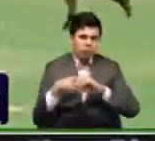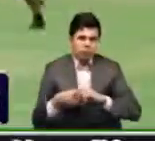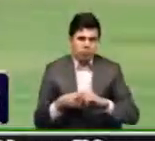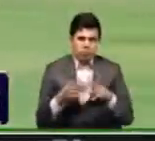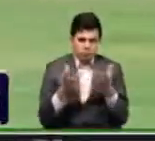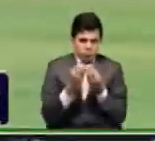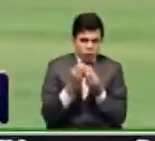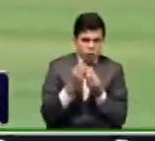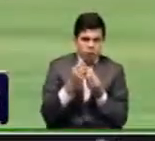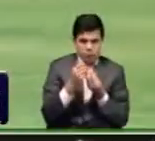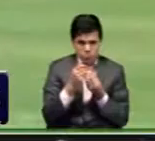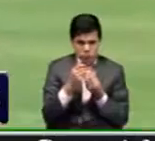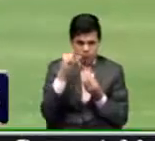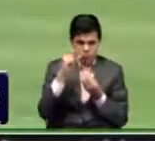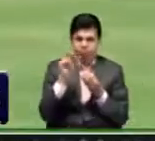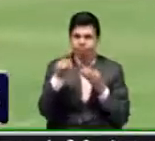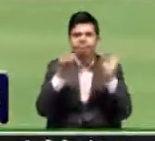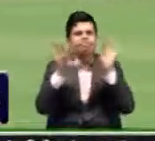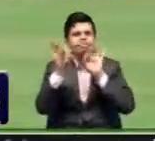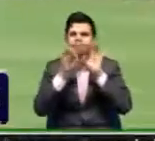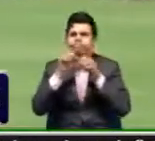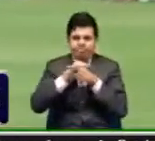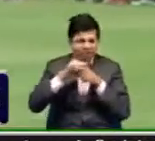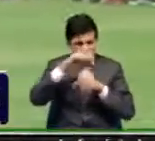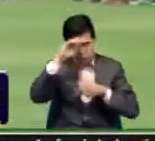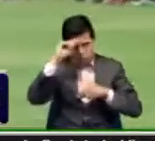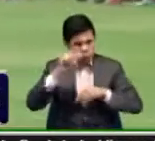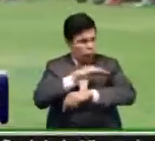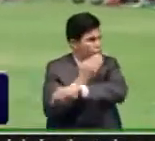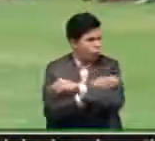intensifica sus trabajos pensando en recibir el domingo a las 7:30 de la noche a Patriotas.